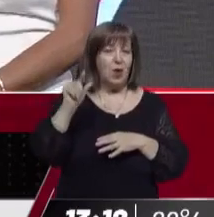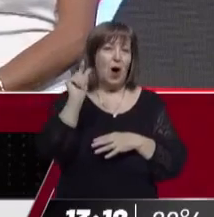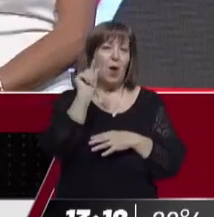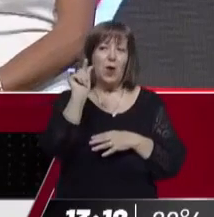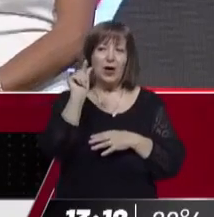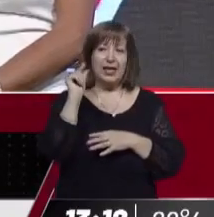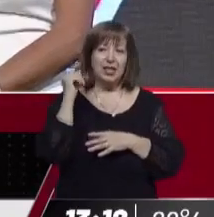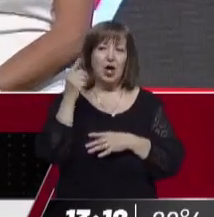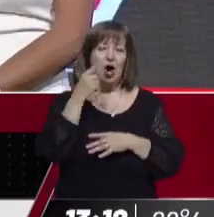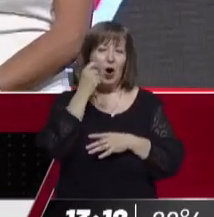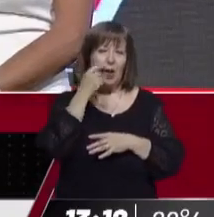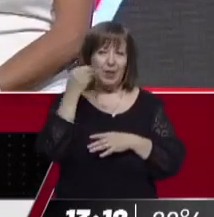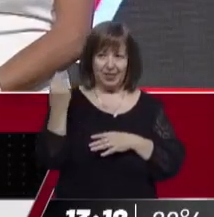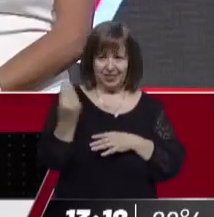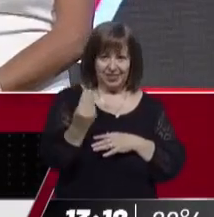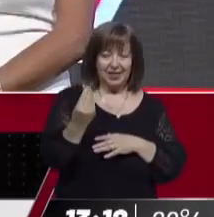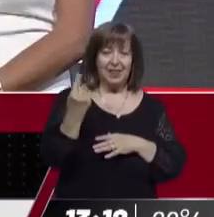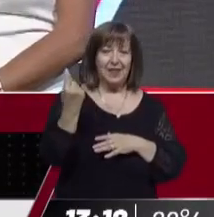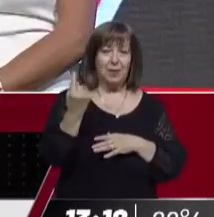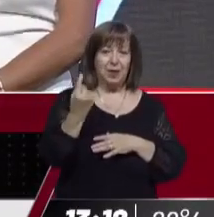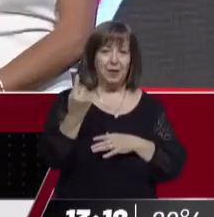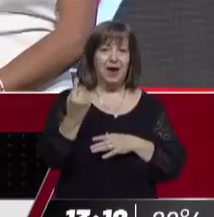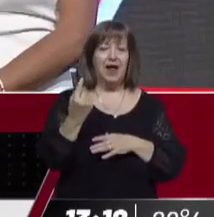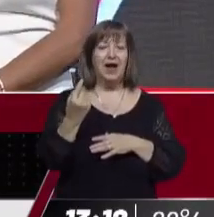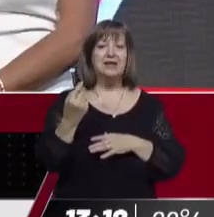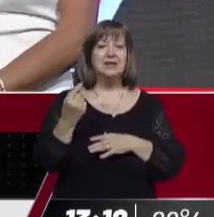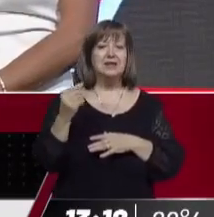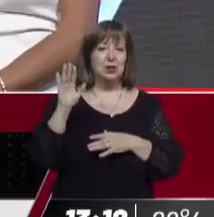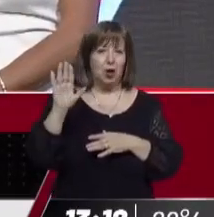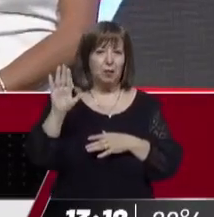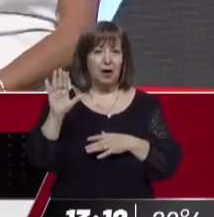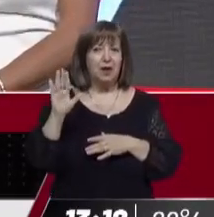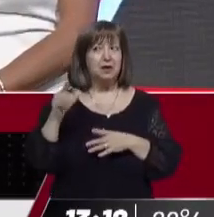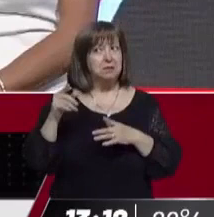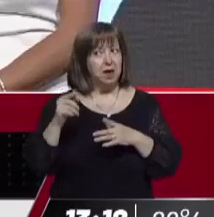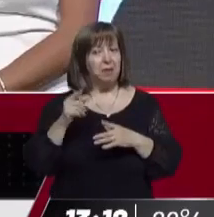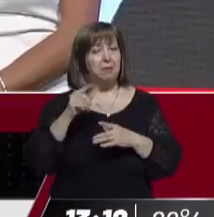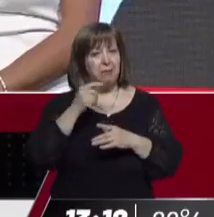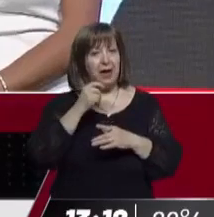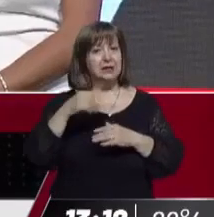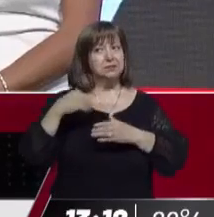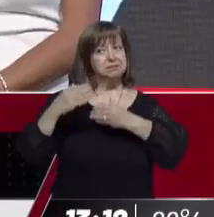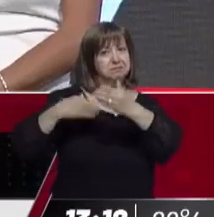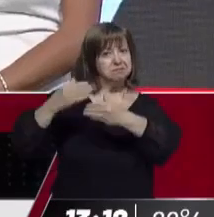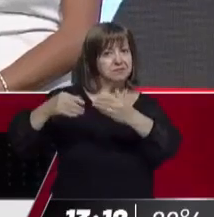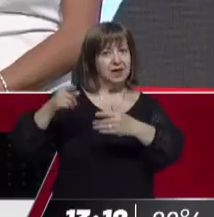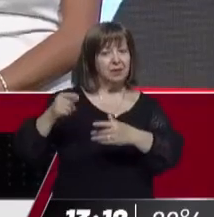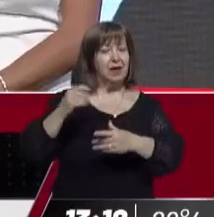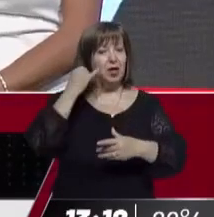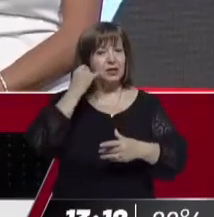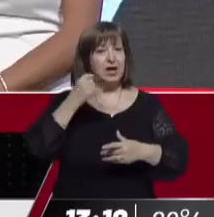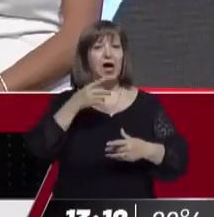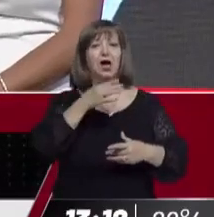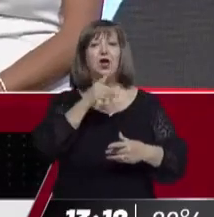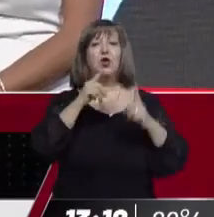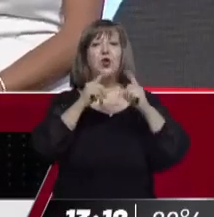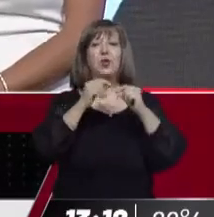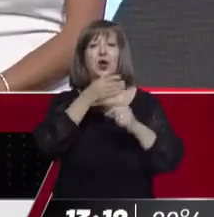poquito entró en primera y está dando sus primeros pasos, pero ya tiene simpatizantes.